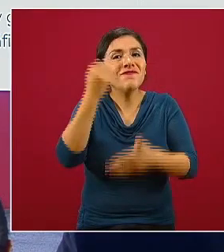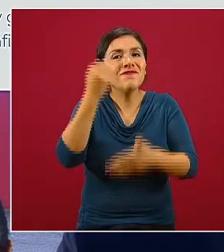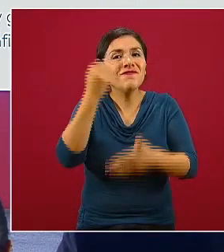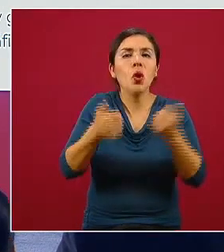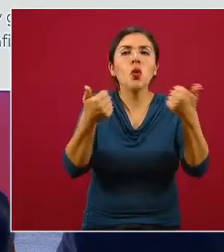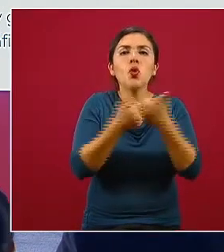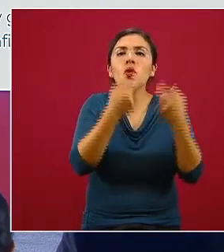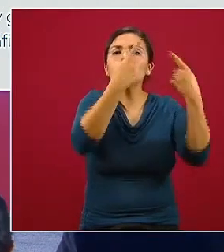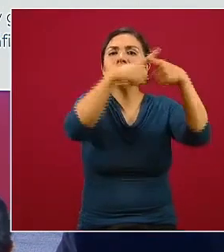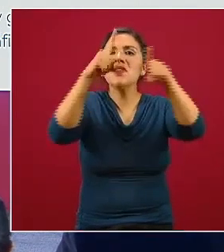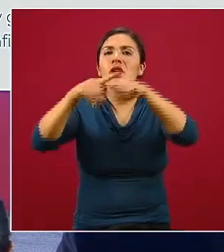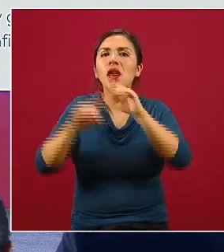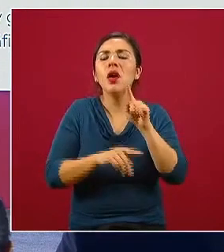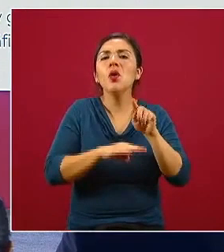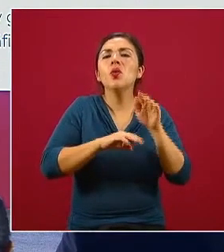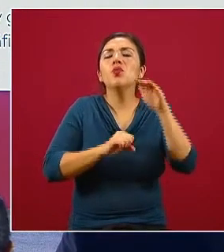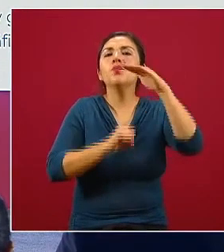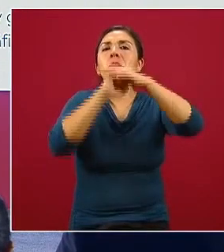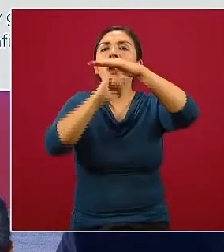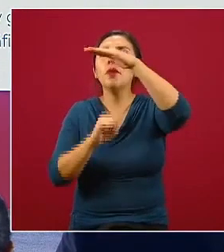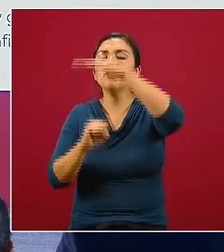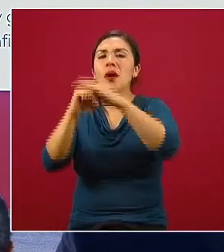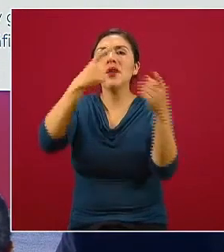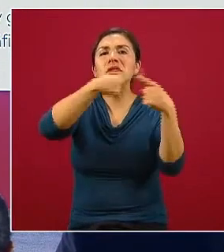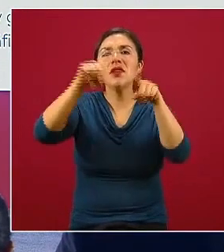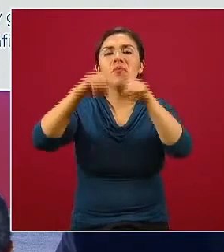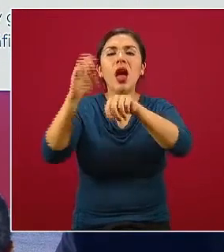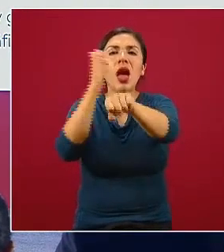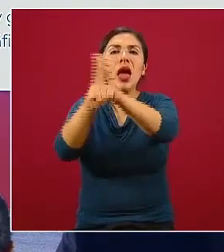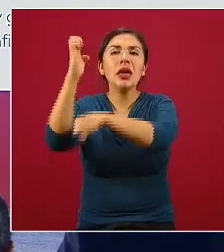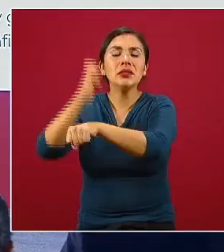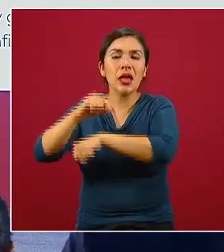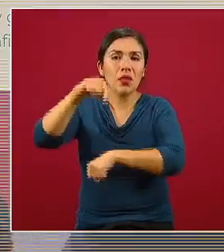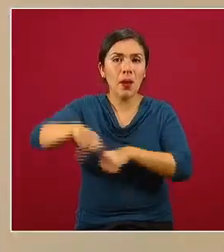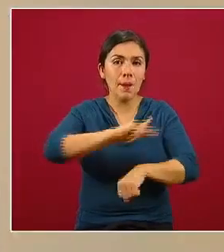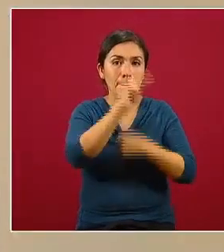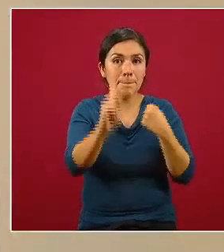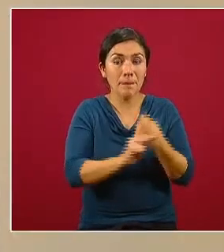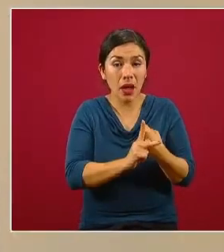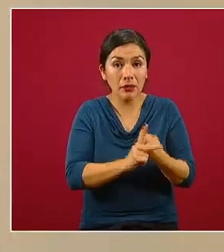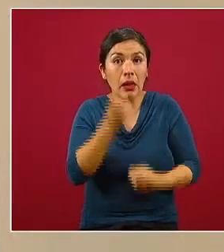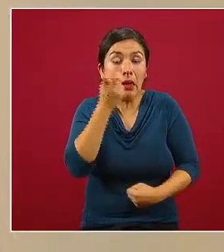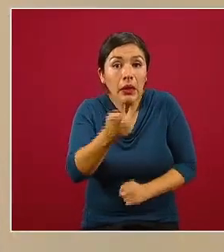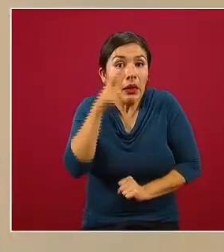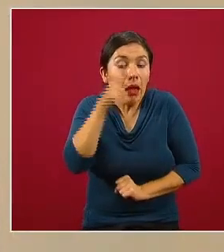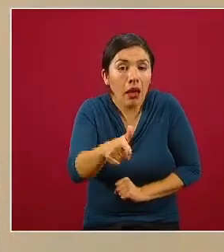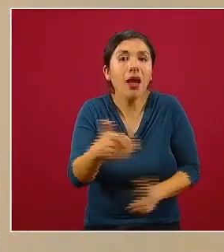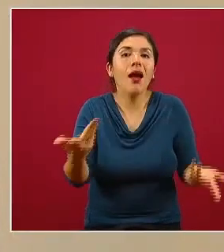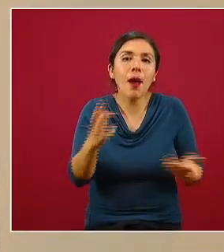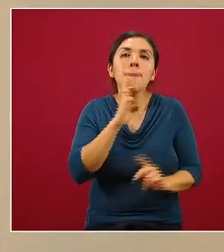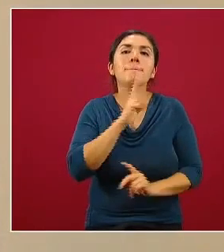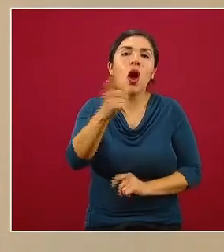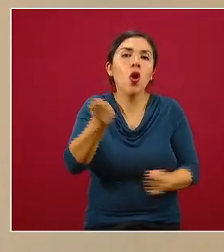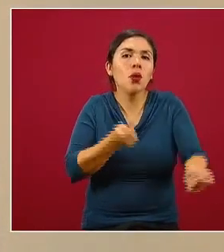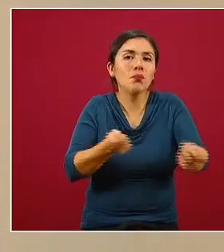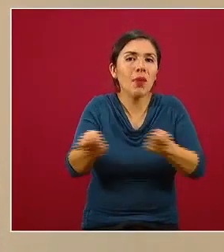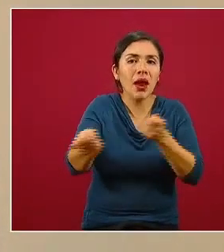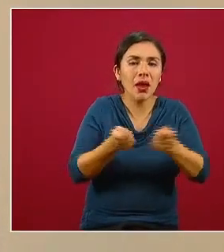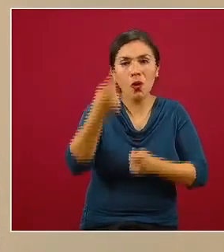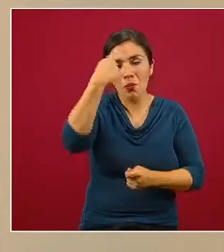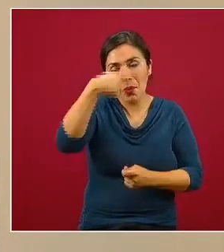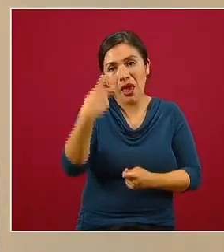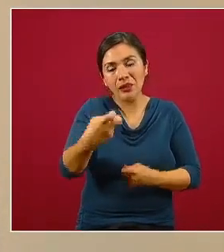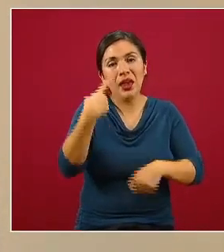los diferentes picos epidémicos de las diferentes regiones del país, lo cual permitió un manejo de la epidemia